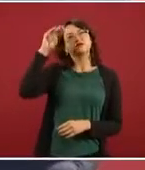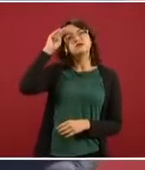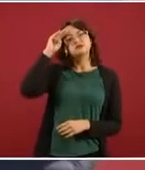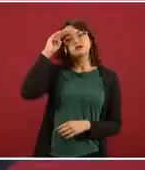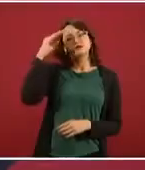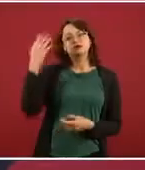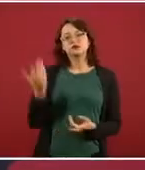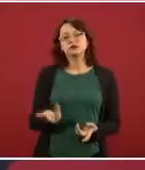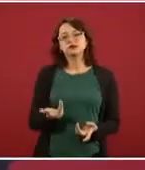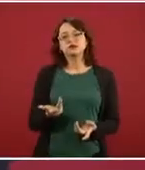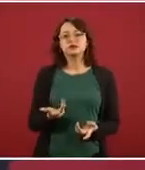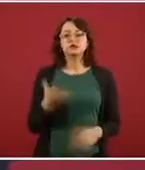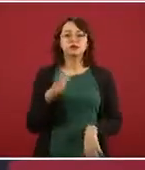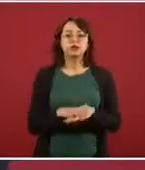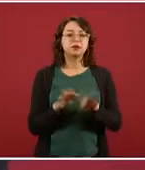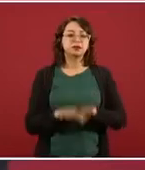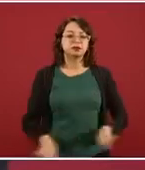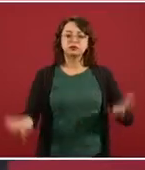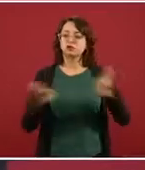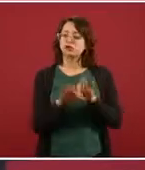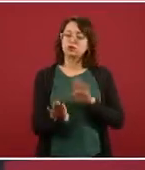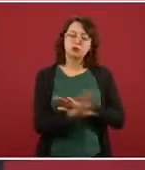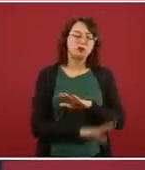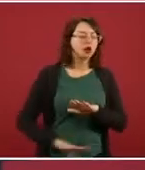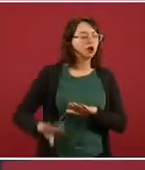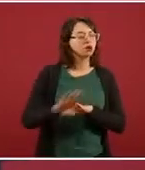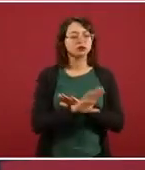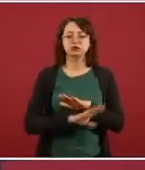un elemento básico